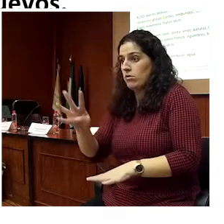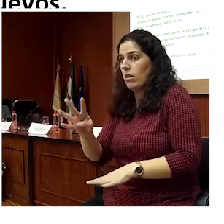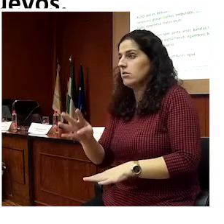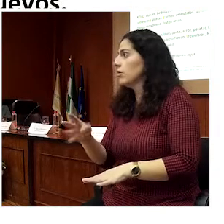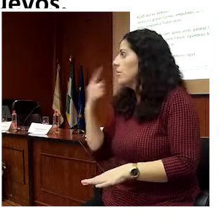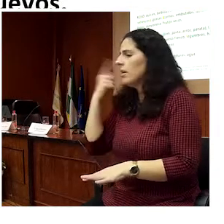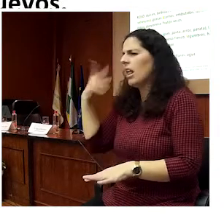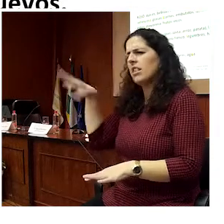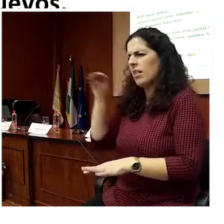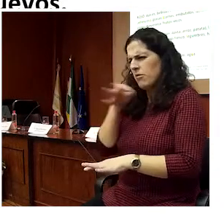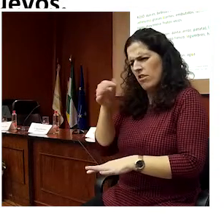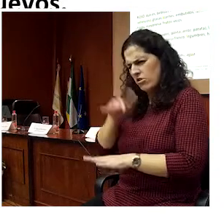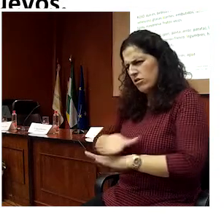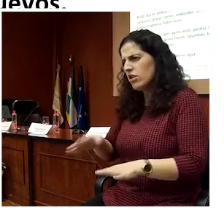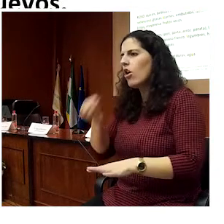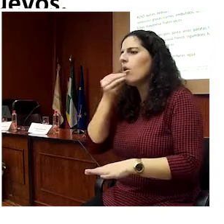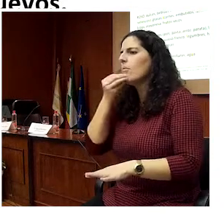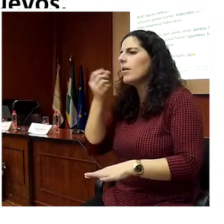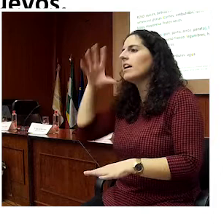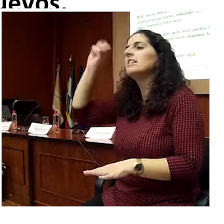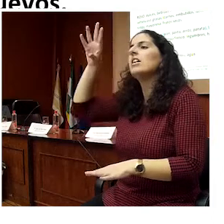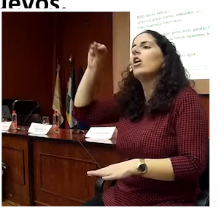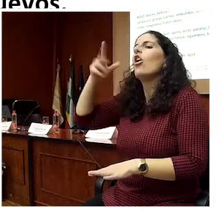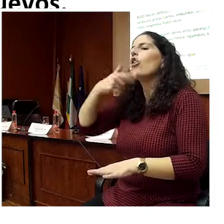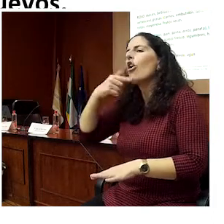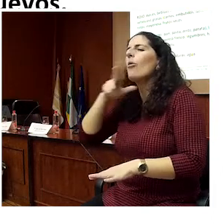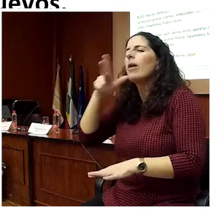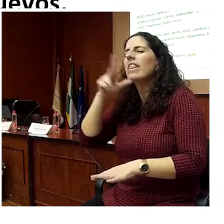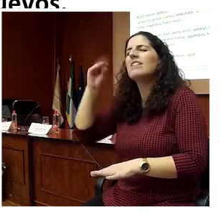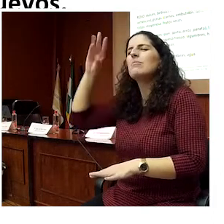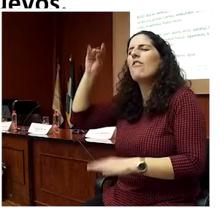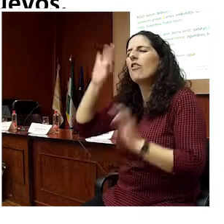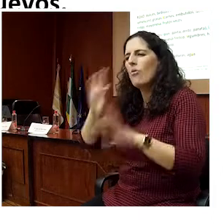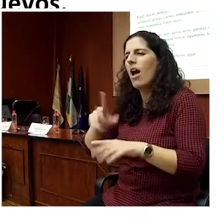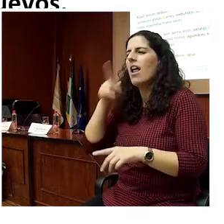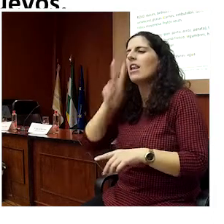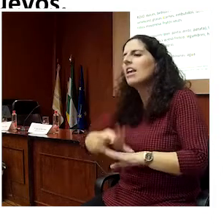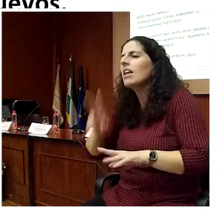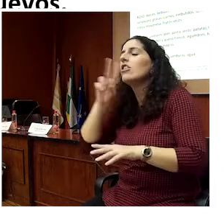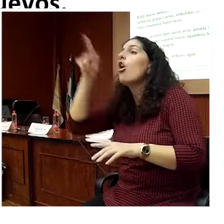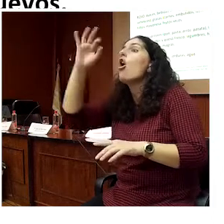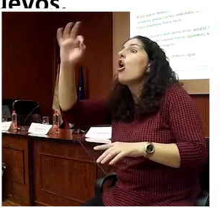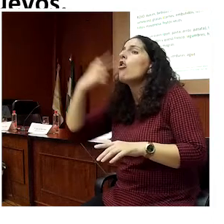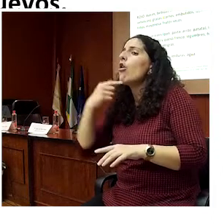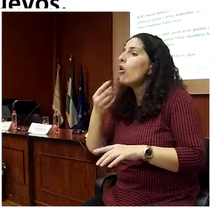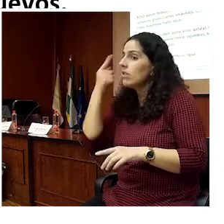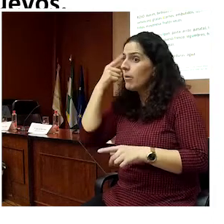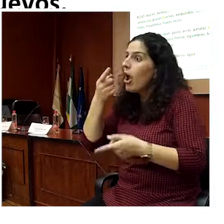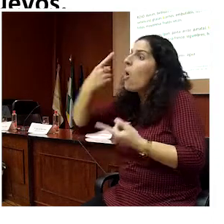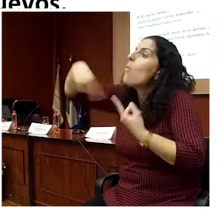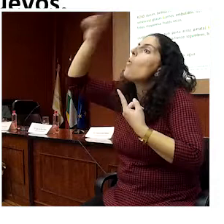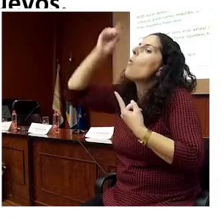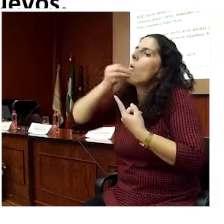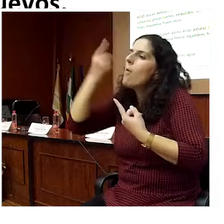esto lo puede entender perfectamente con la dieta semáforo, qué alimentos pueden comer habitualmente y cuáles deben de ser para